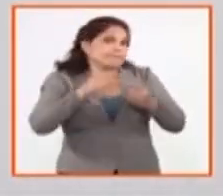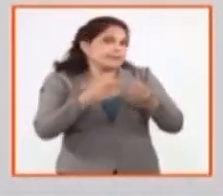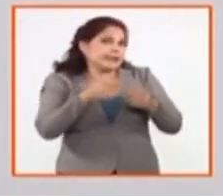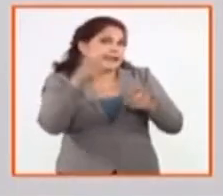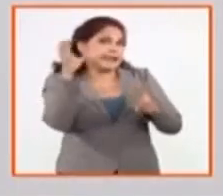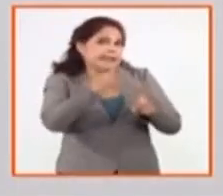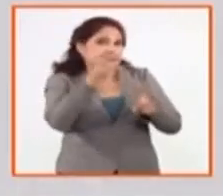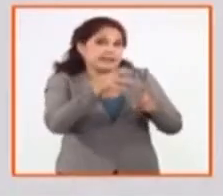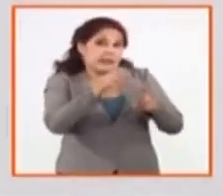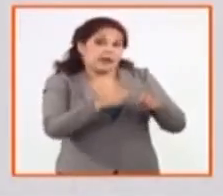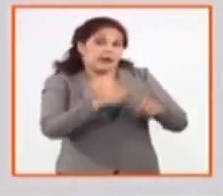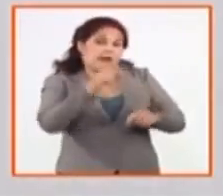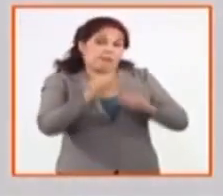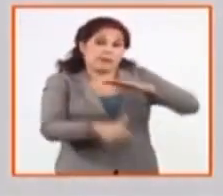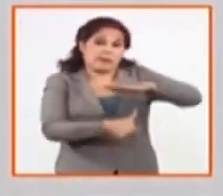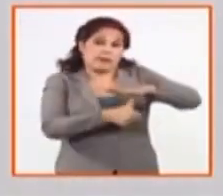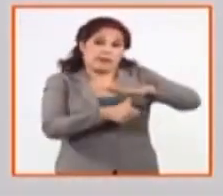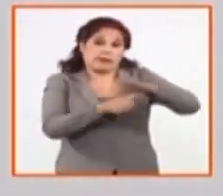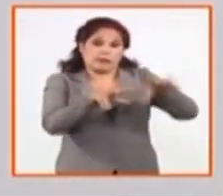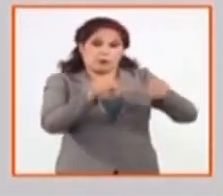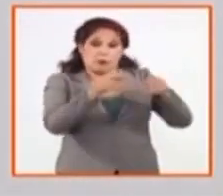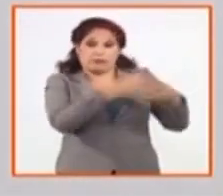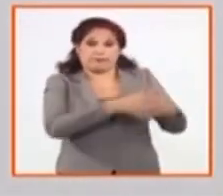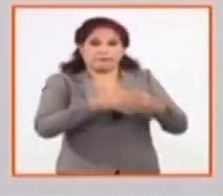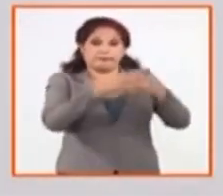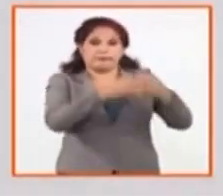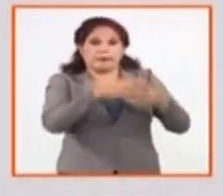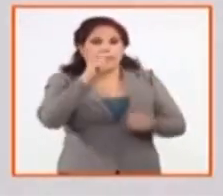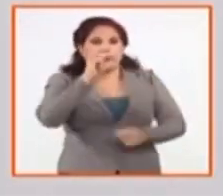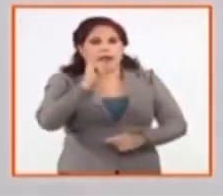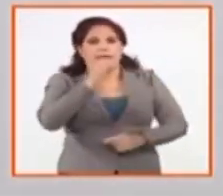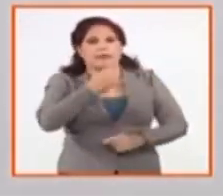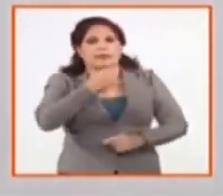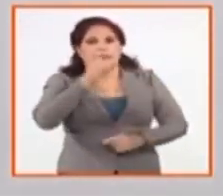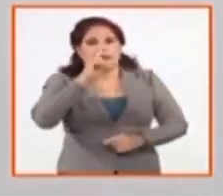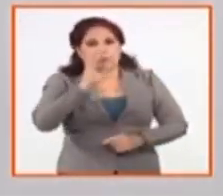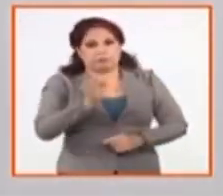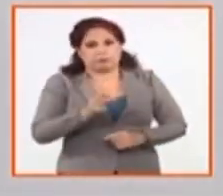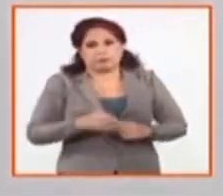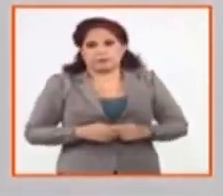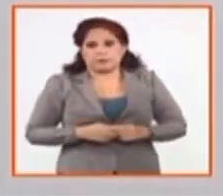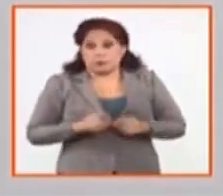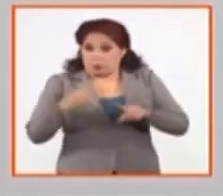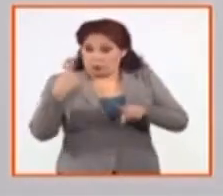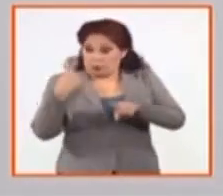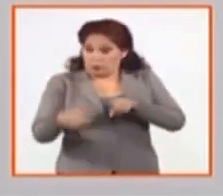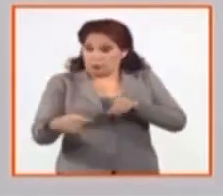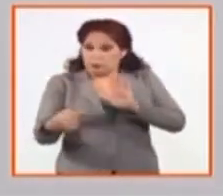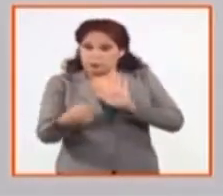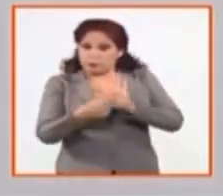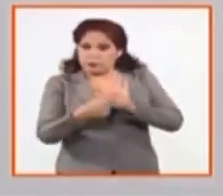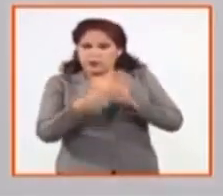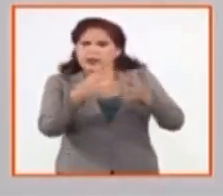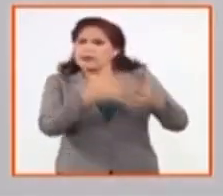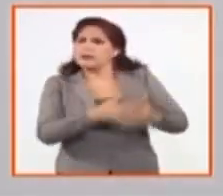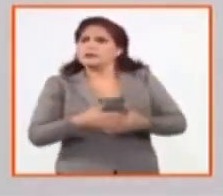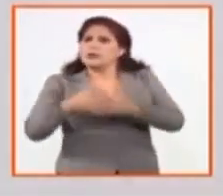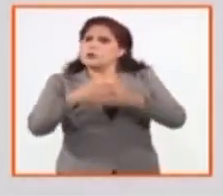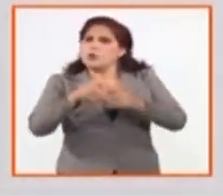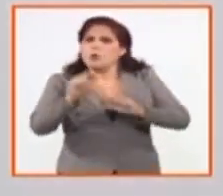ser objeto de campaña. Ahora bien, ¿qué pasa? ¿Cómo va Estados Unidos a